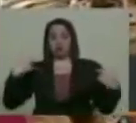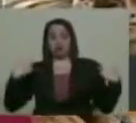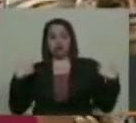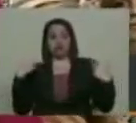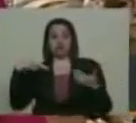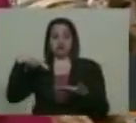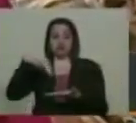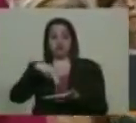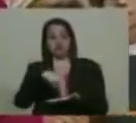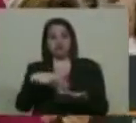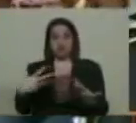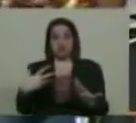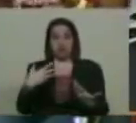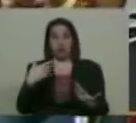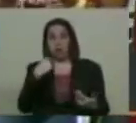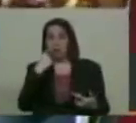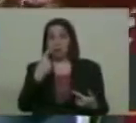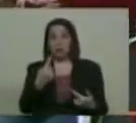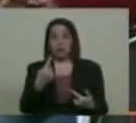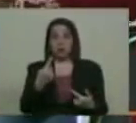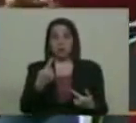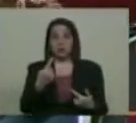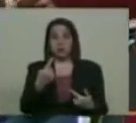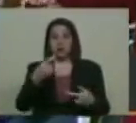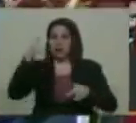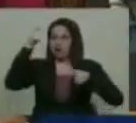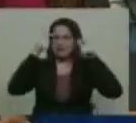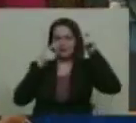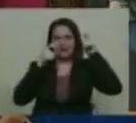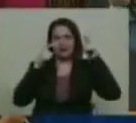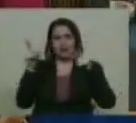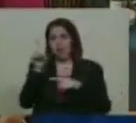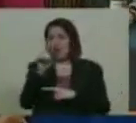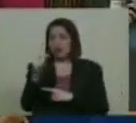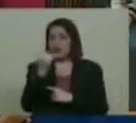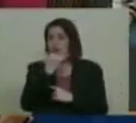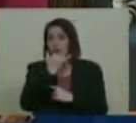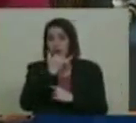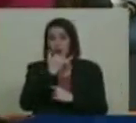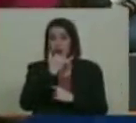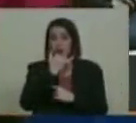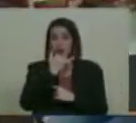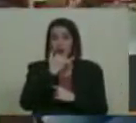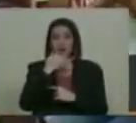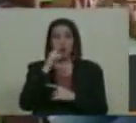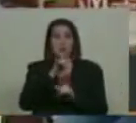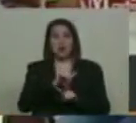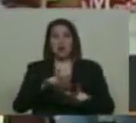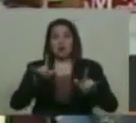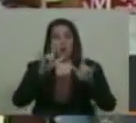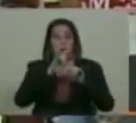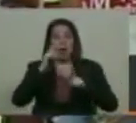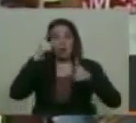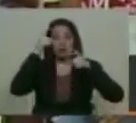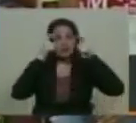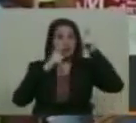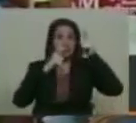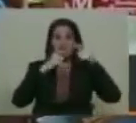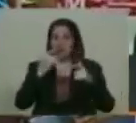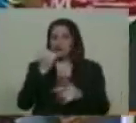este momento podemos decir que Chávez no se equivocó. Nuestro querido comandante Chávez no se